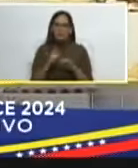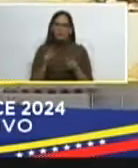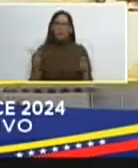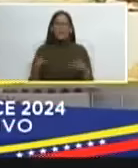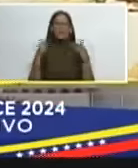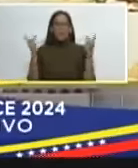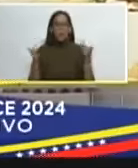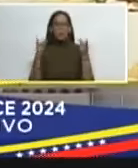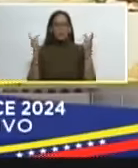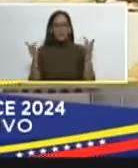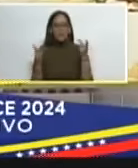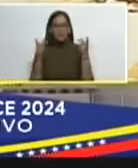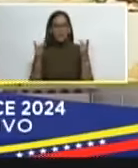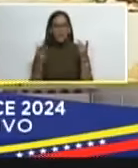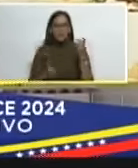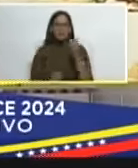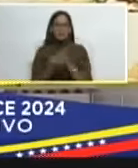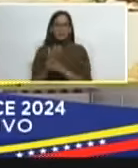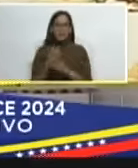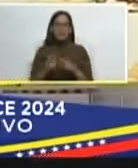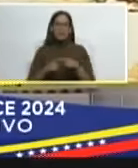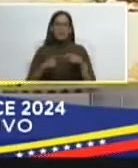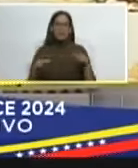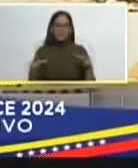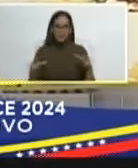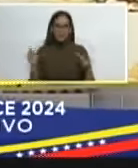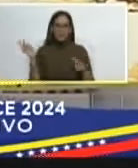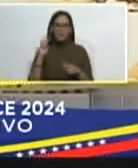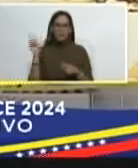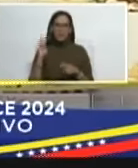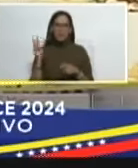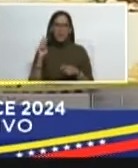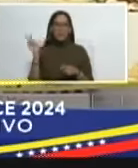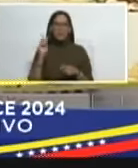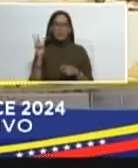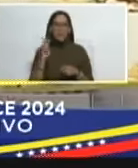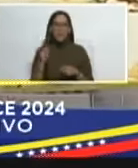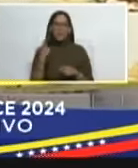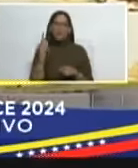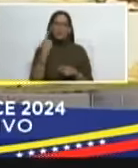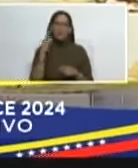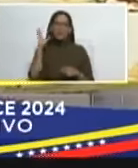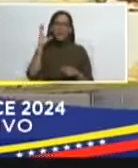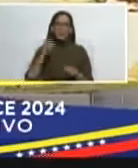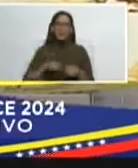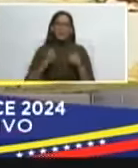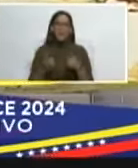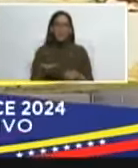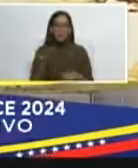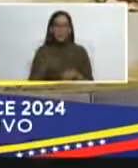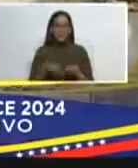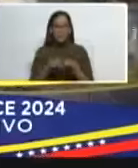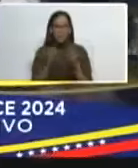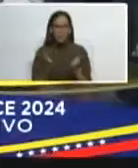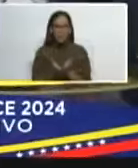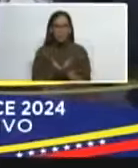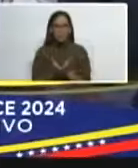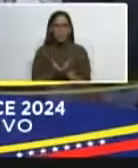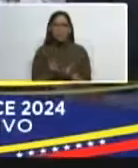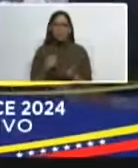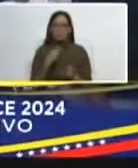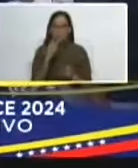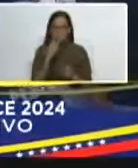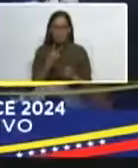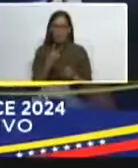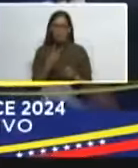prosperidad, reverdecer y crecimiento de Venezuela. Venezuela va a ser uno de los países más importantes del mundo. Y cuando yo veo que